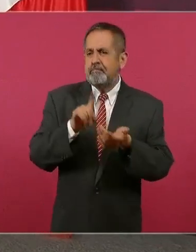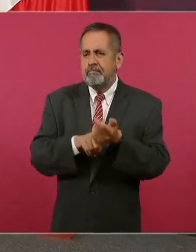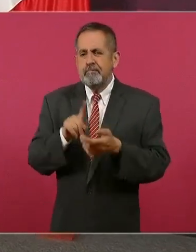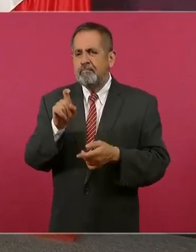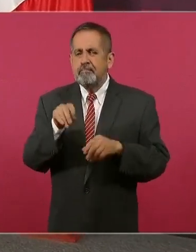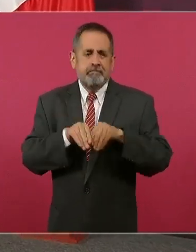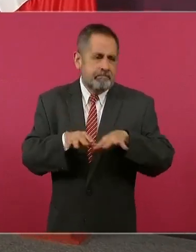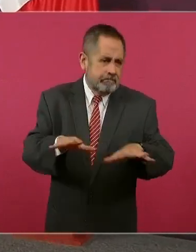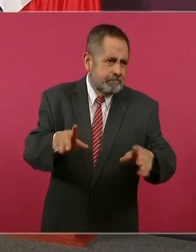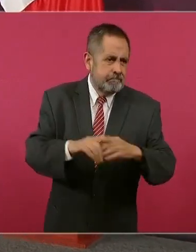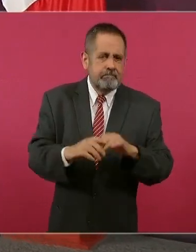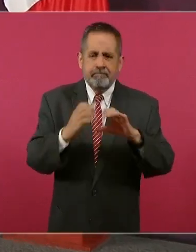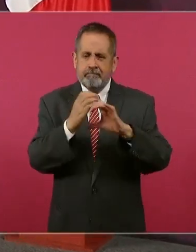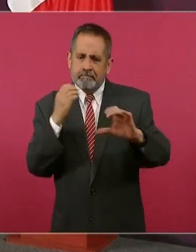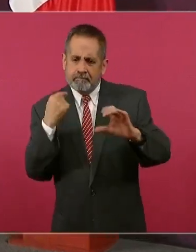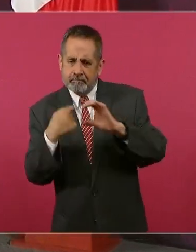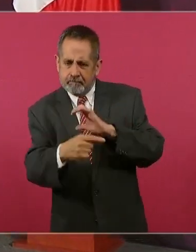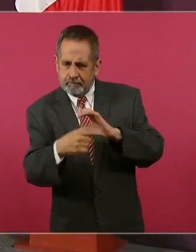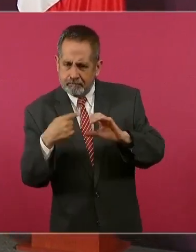acueductos,